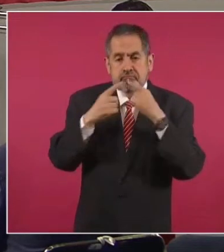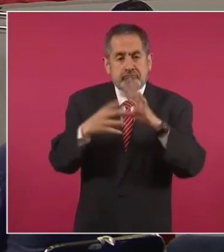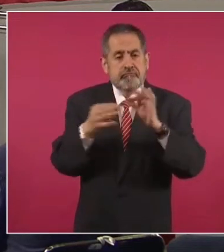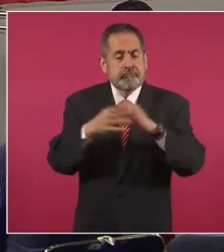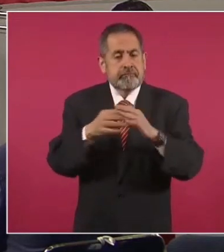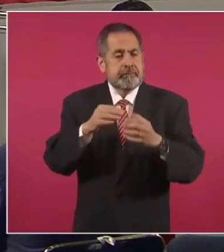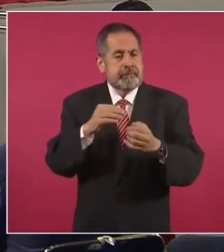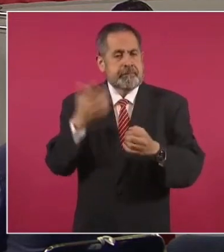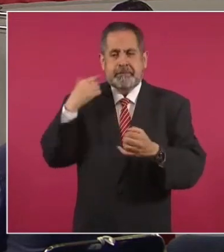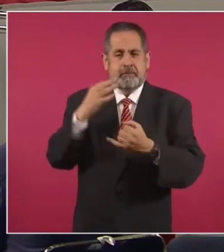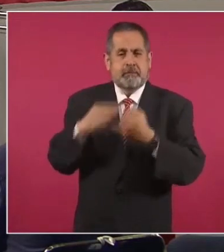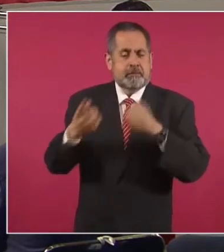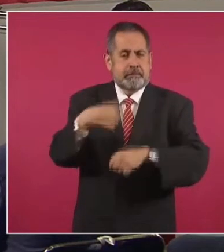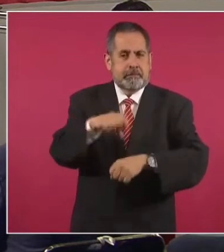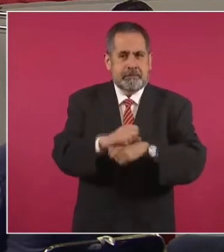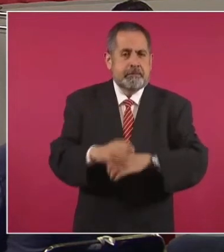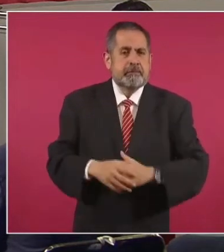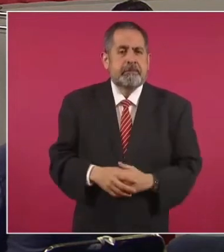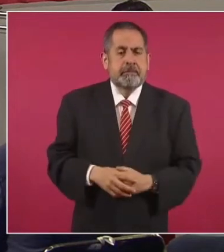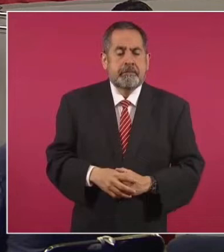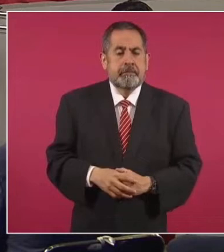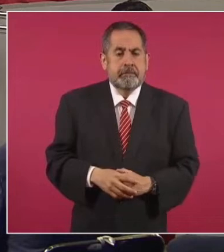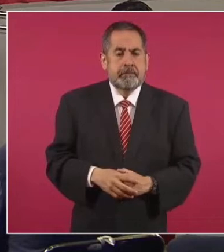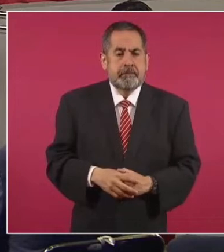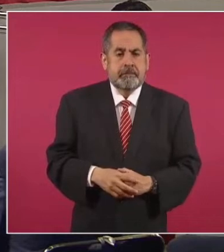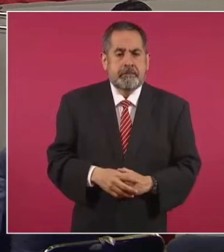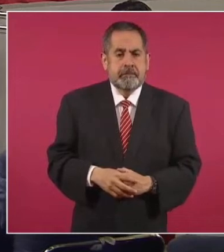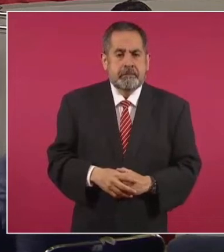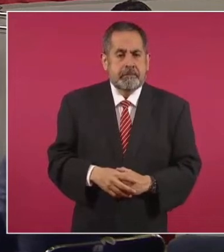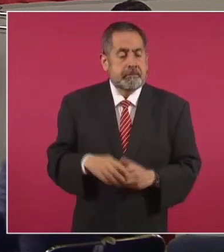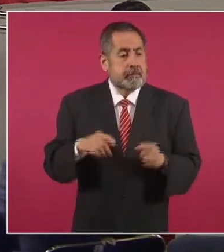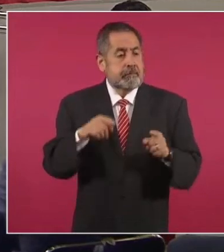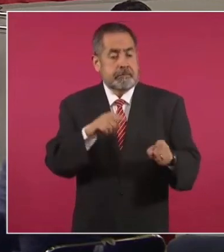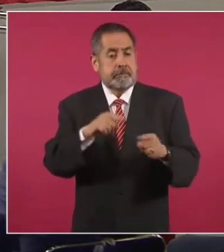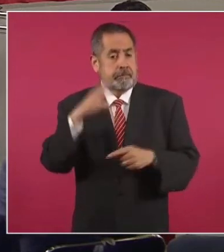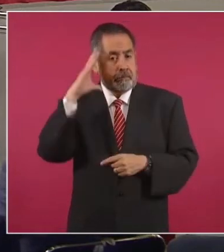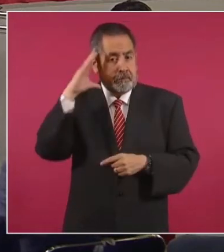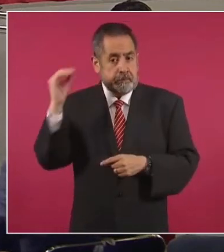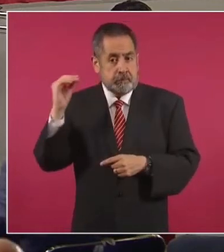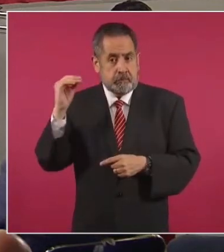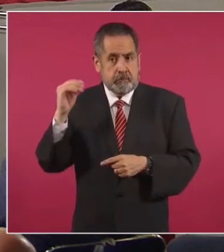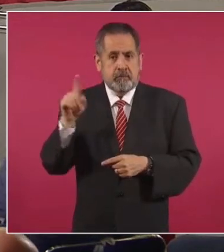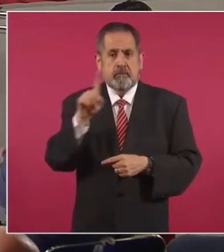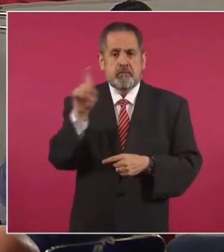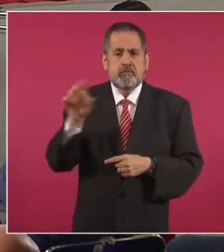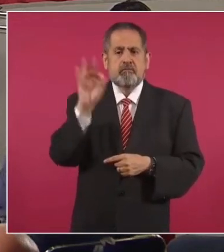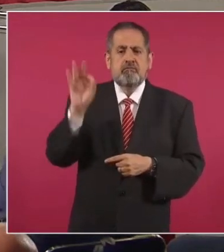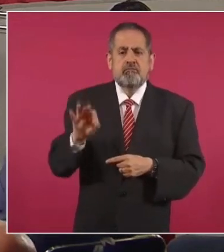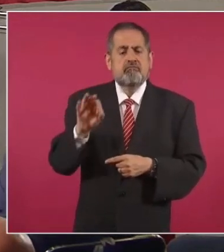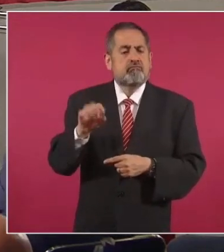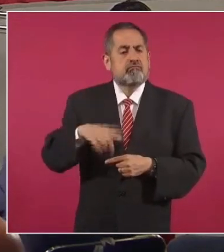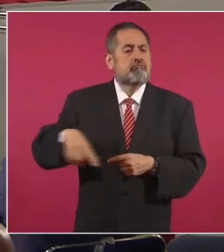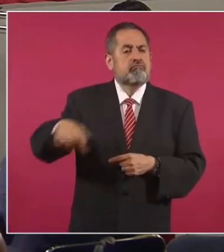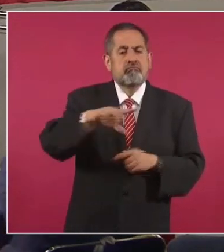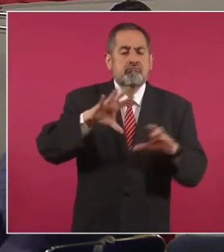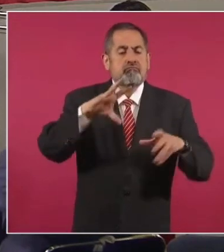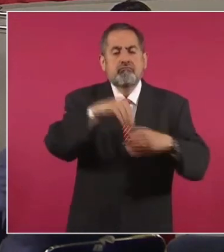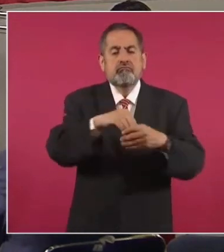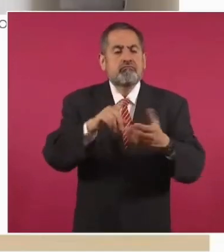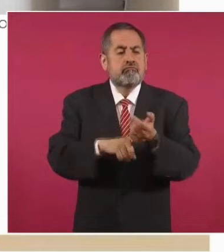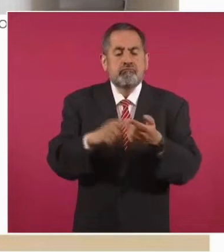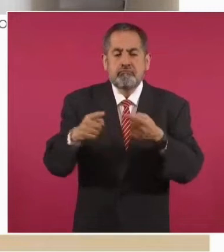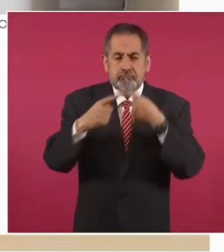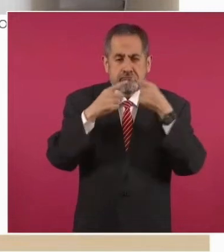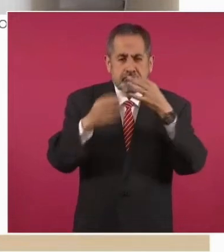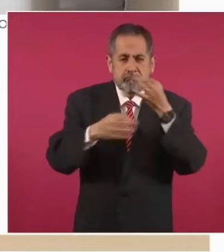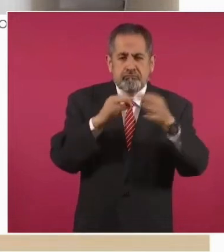última semana. En el caso de Colima, también con presencia en 100% de las unidades, con el 100% de